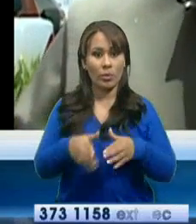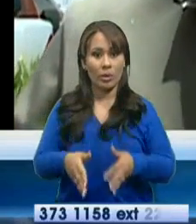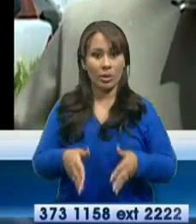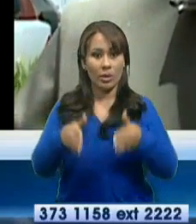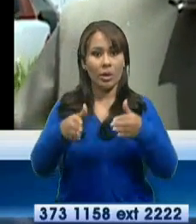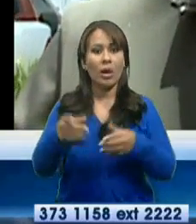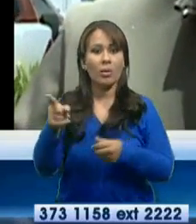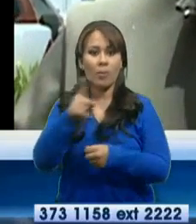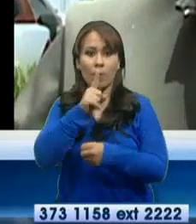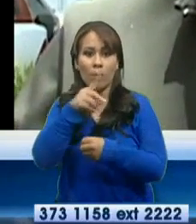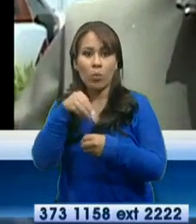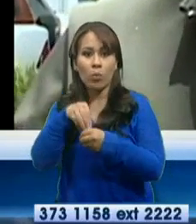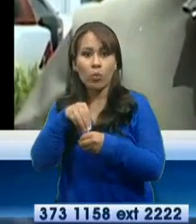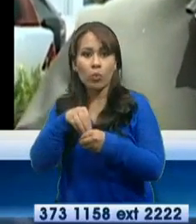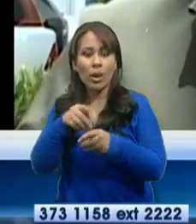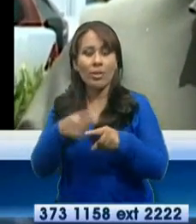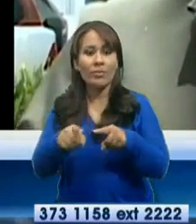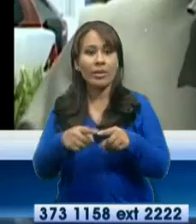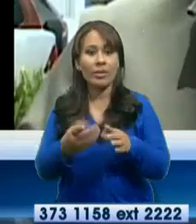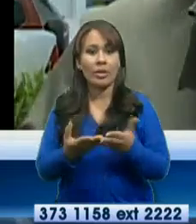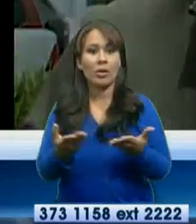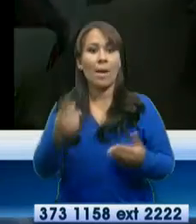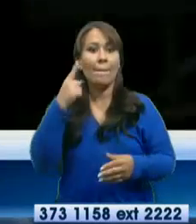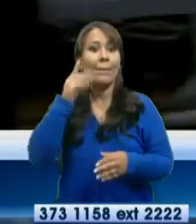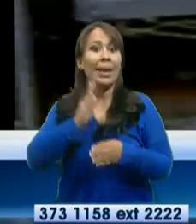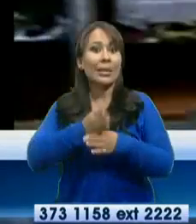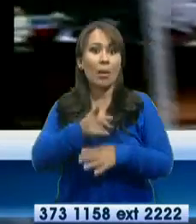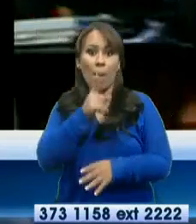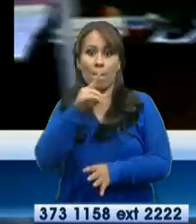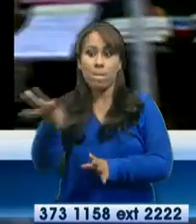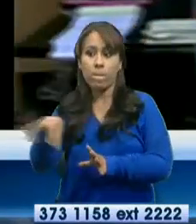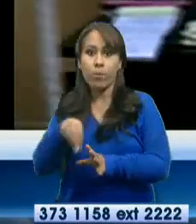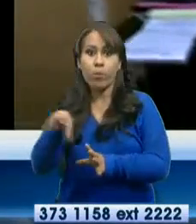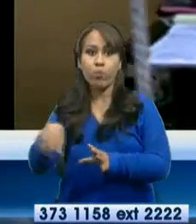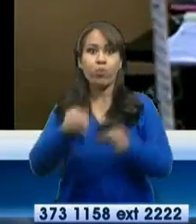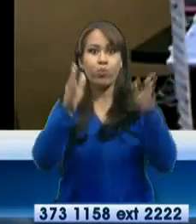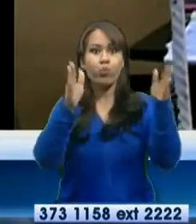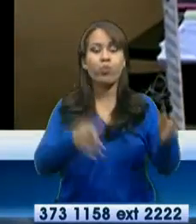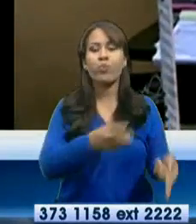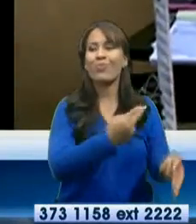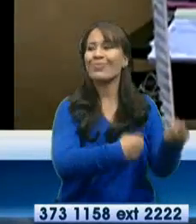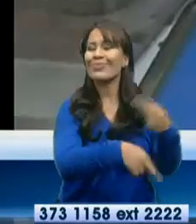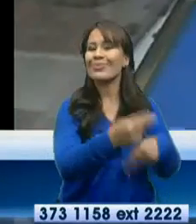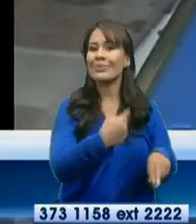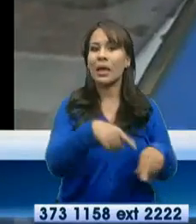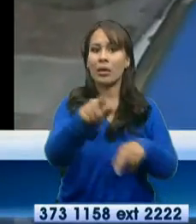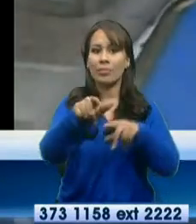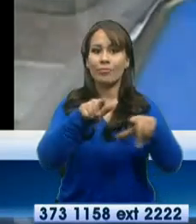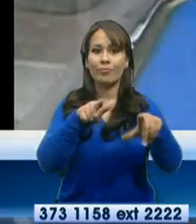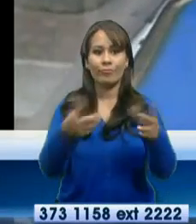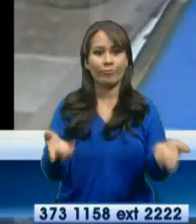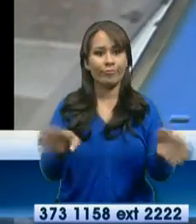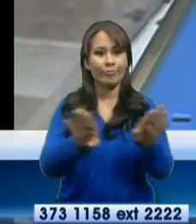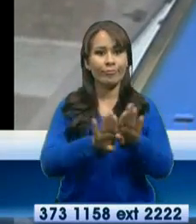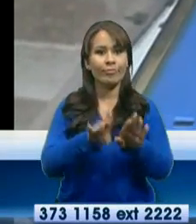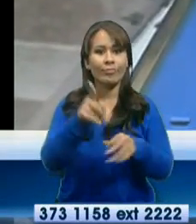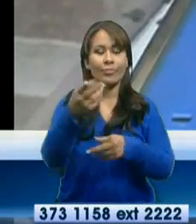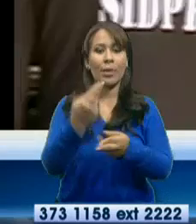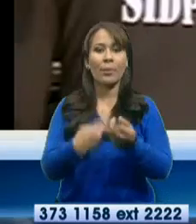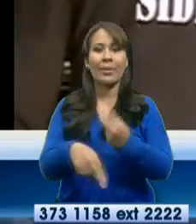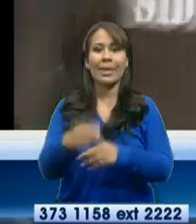este tipo de bienes para posteriormente comercializar. La cadena aparentemente se cerraba en estos locales, que funcionaban como